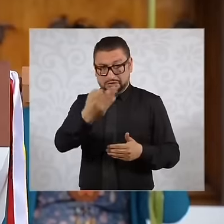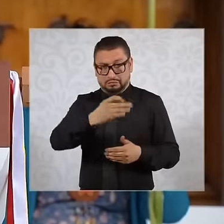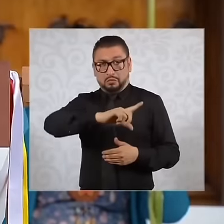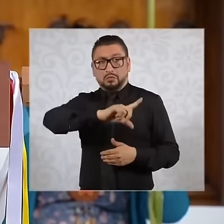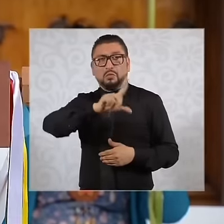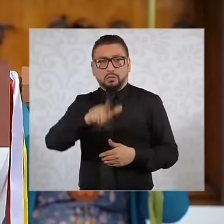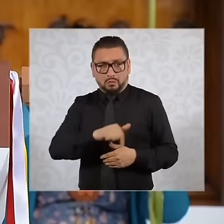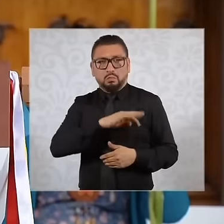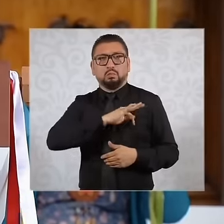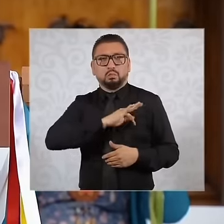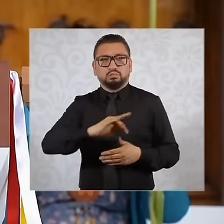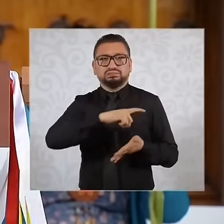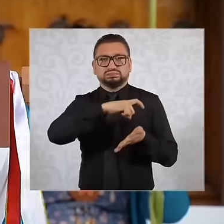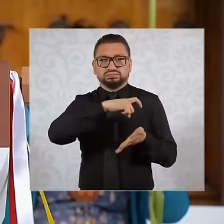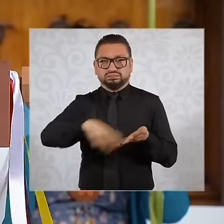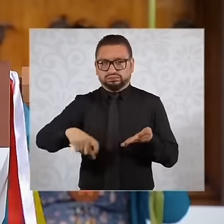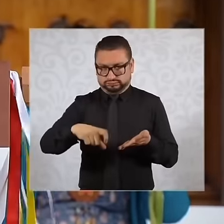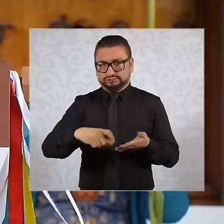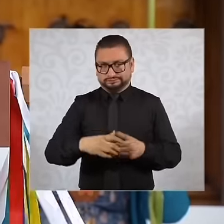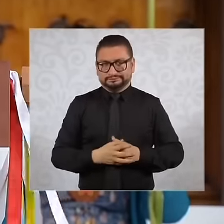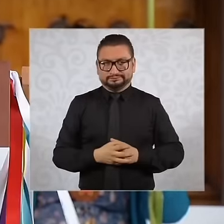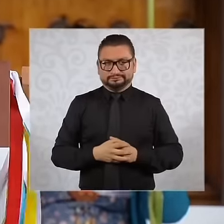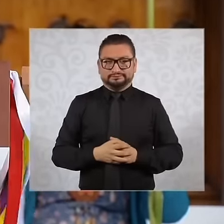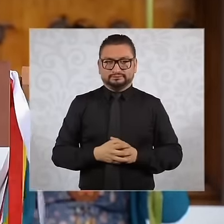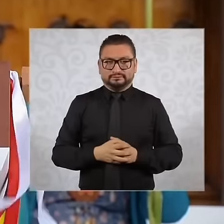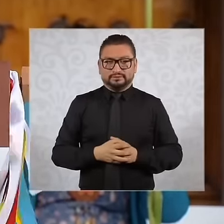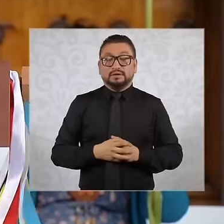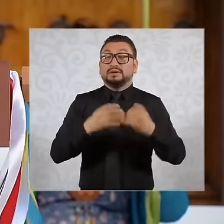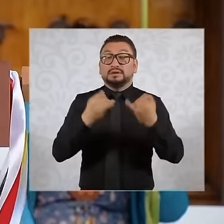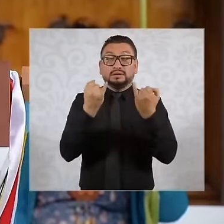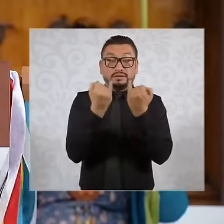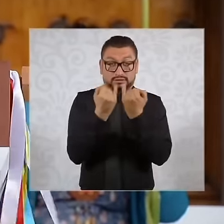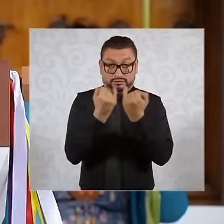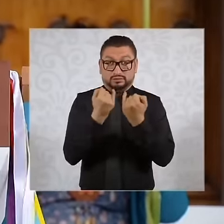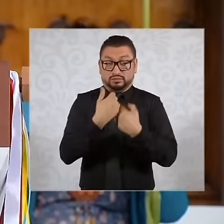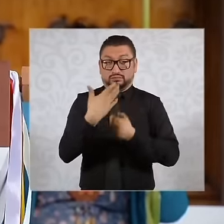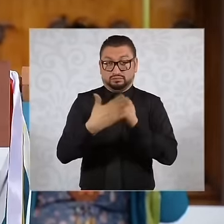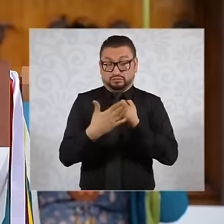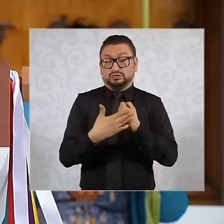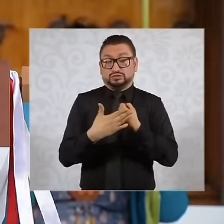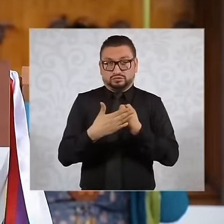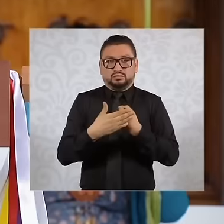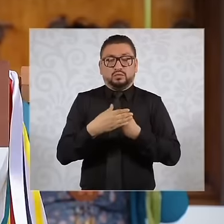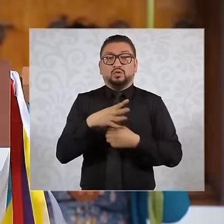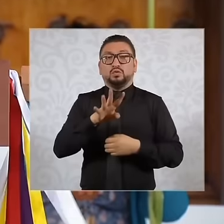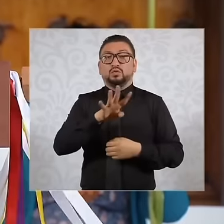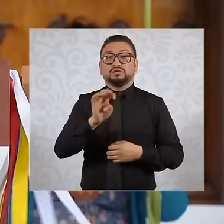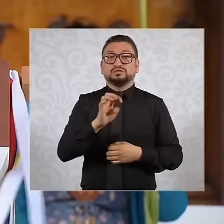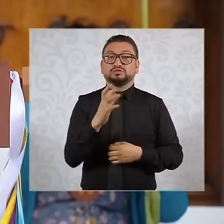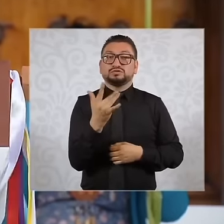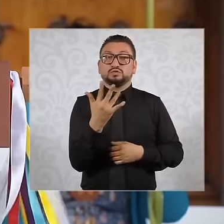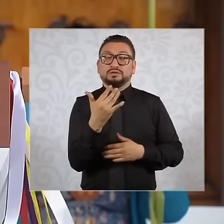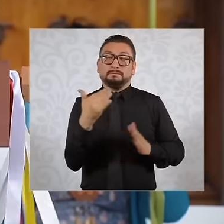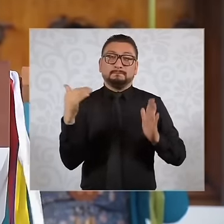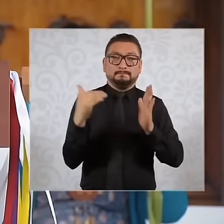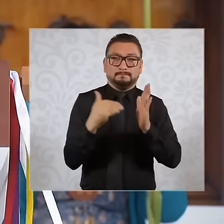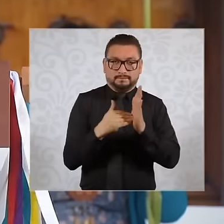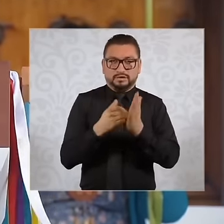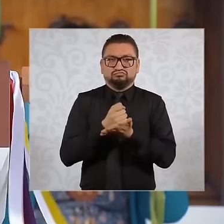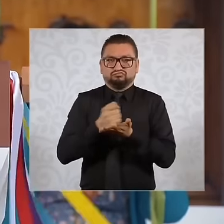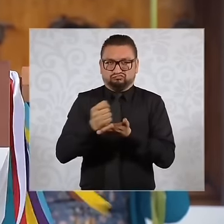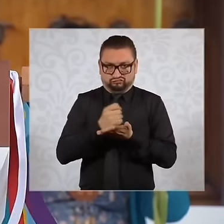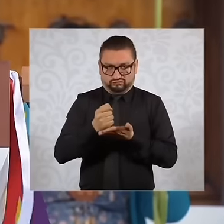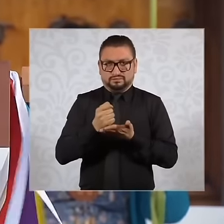poder adquirir la vivienda. Además, vamos a dar 450 mil créditos a bajo